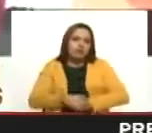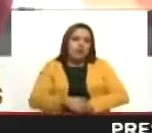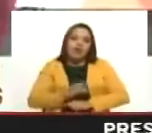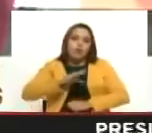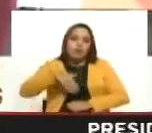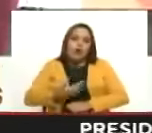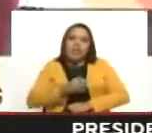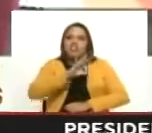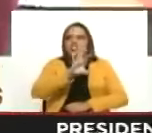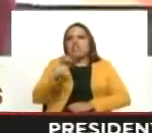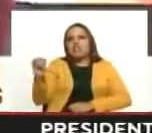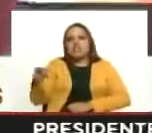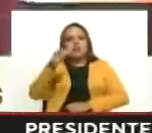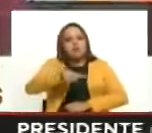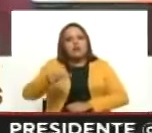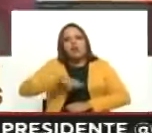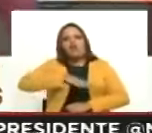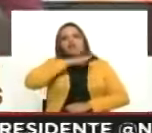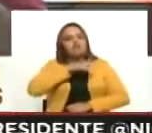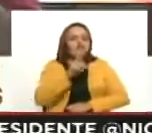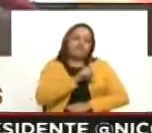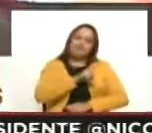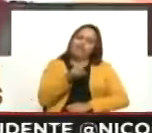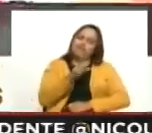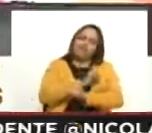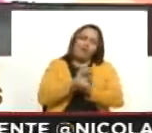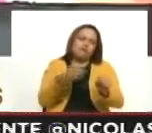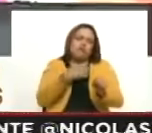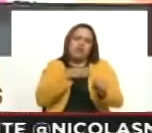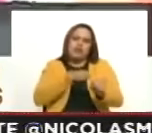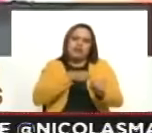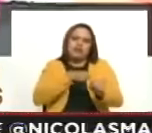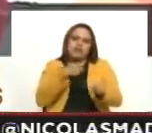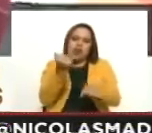si no, no vamos a operar como debemos operar.